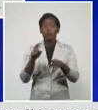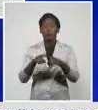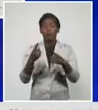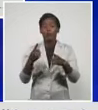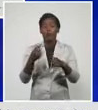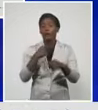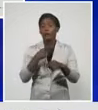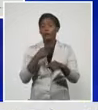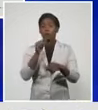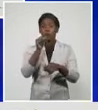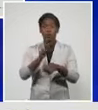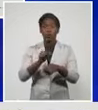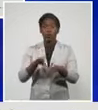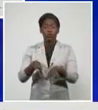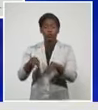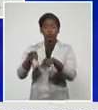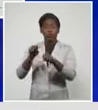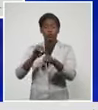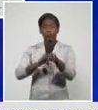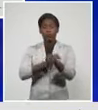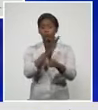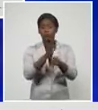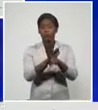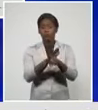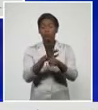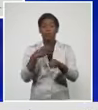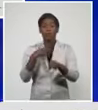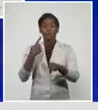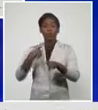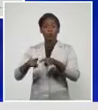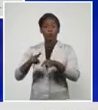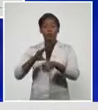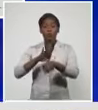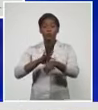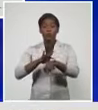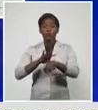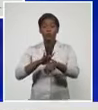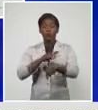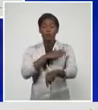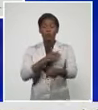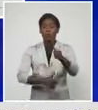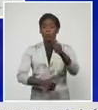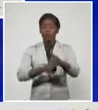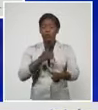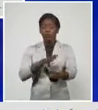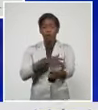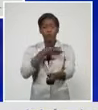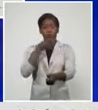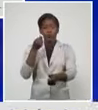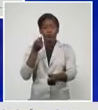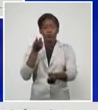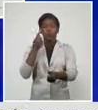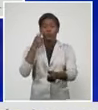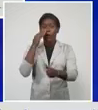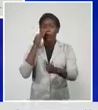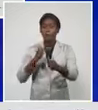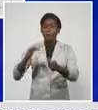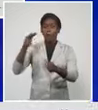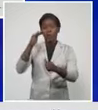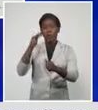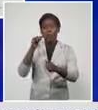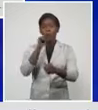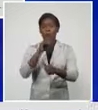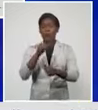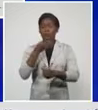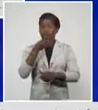una determinada edad, aunque tenemos personas que no alcanzan tanta edad y sin embargo, a veces por las